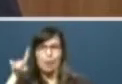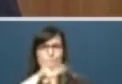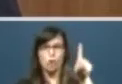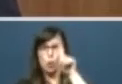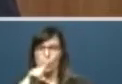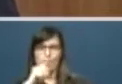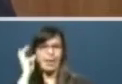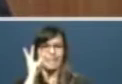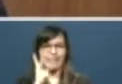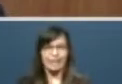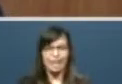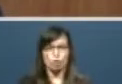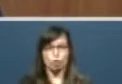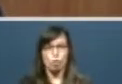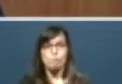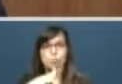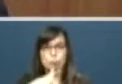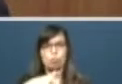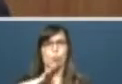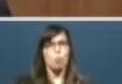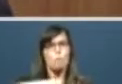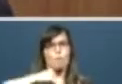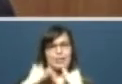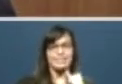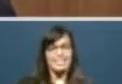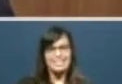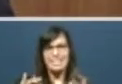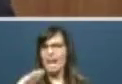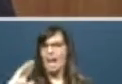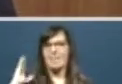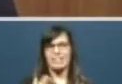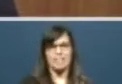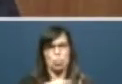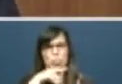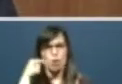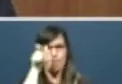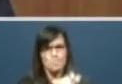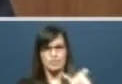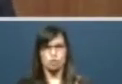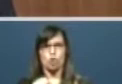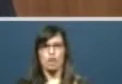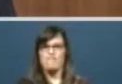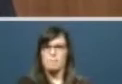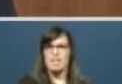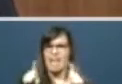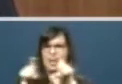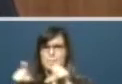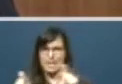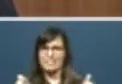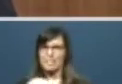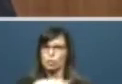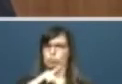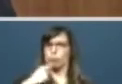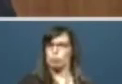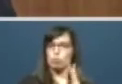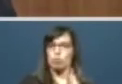producidos por la crisis y en especial los que afectan más directa y dolorosamente a las personas familias y empresas pero en el